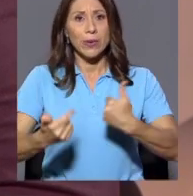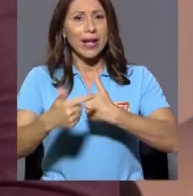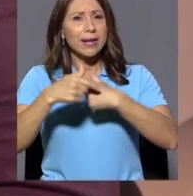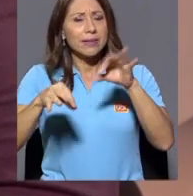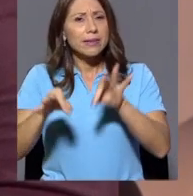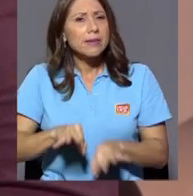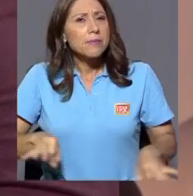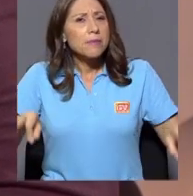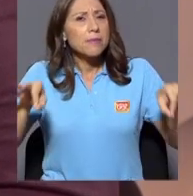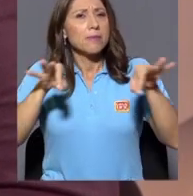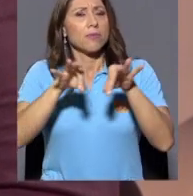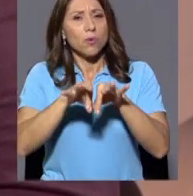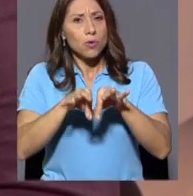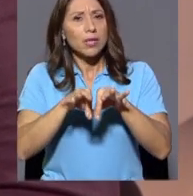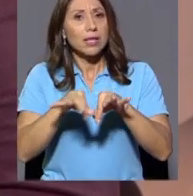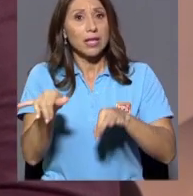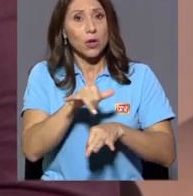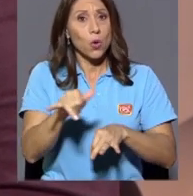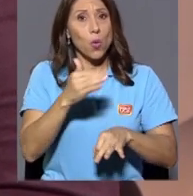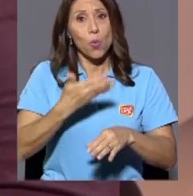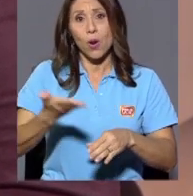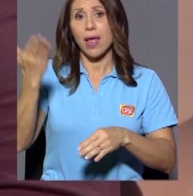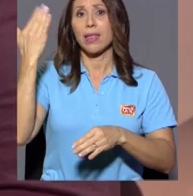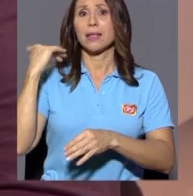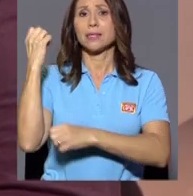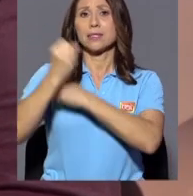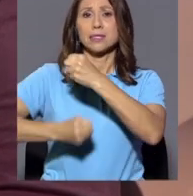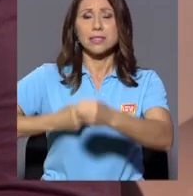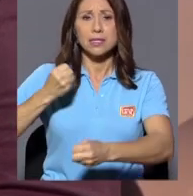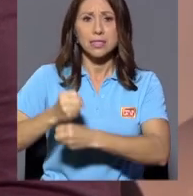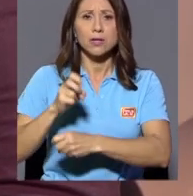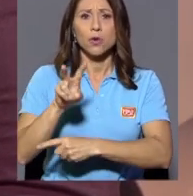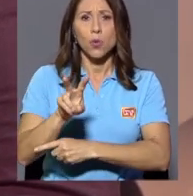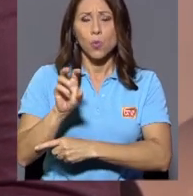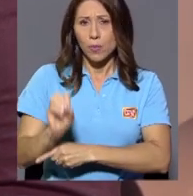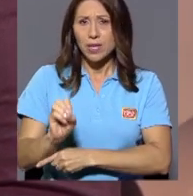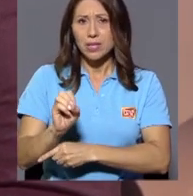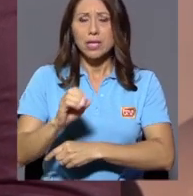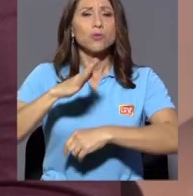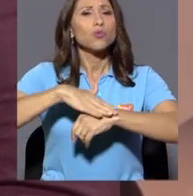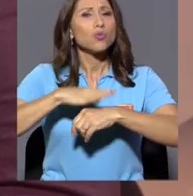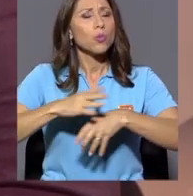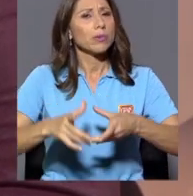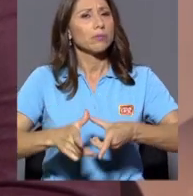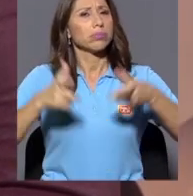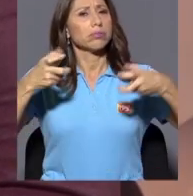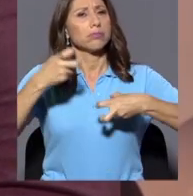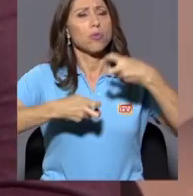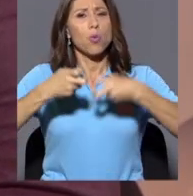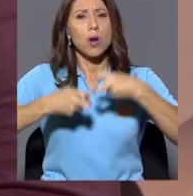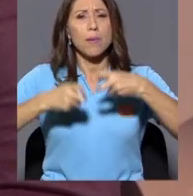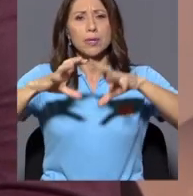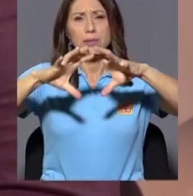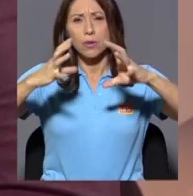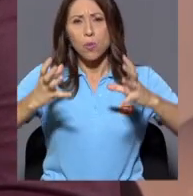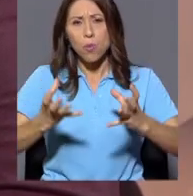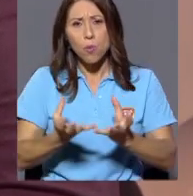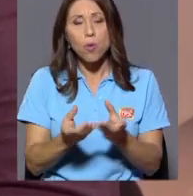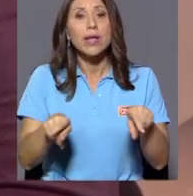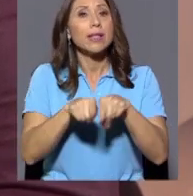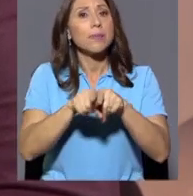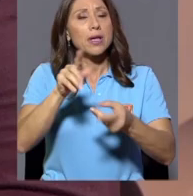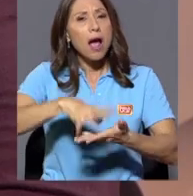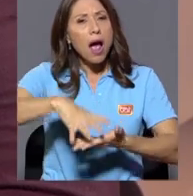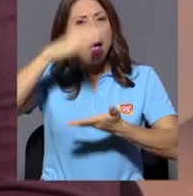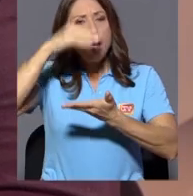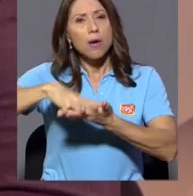era tan importante como es la venezuela del siglo 20 en torno a los grandes problemas que pasó la humanidad pero